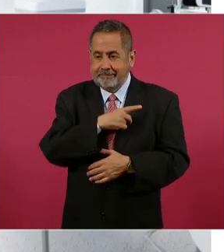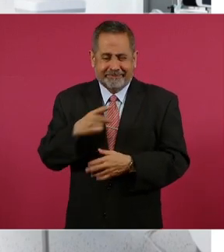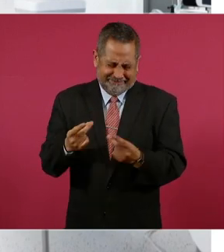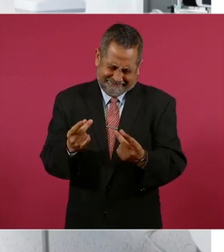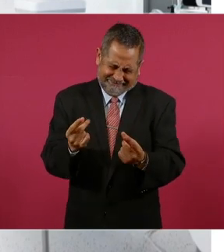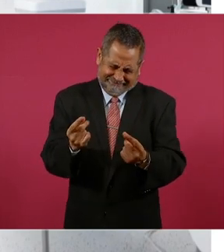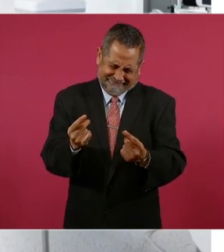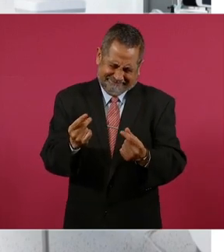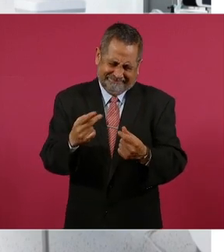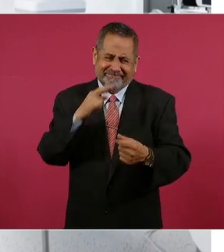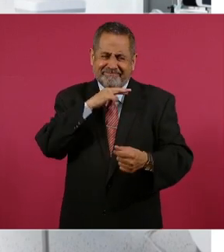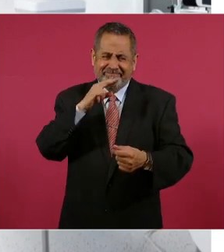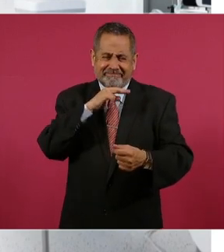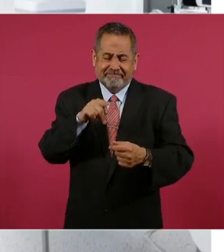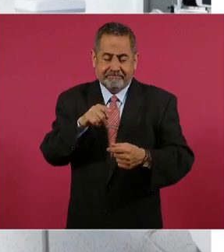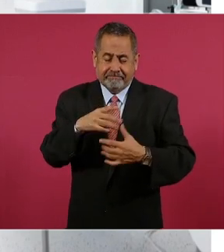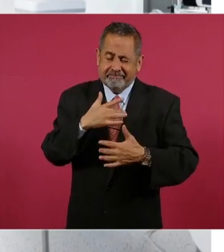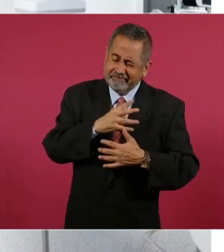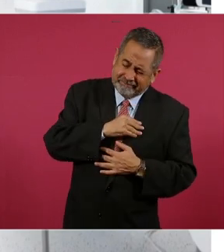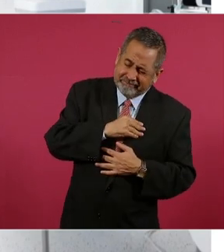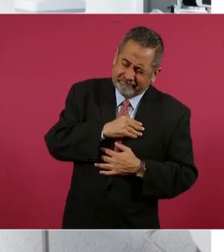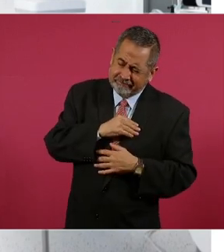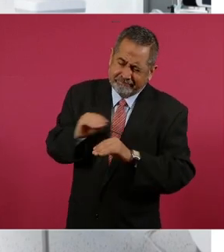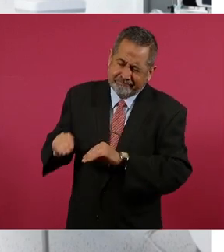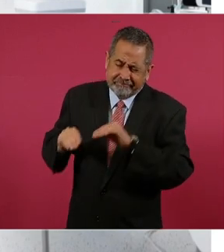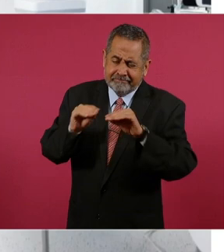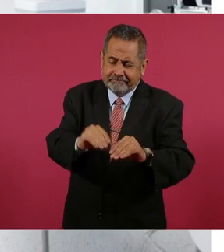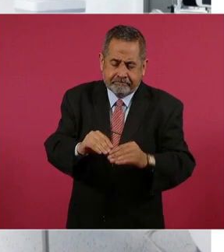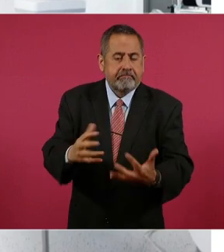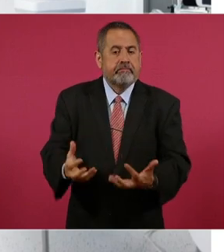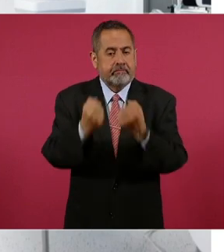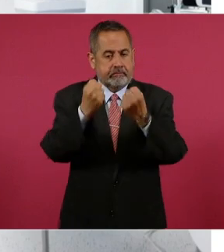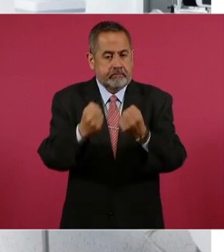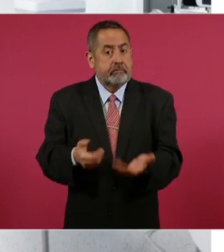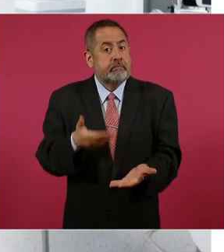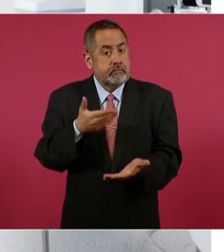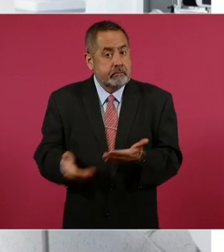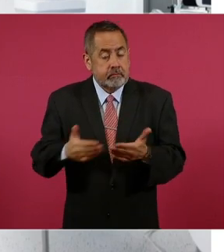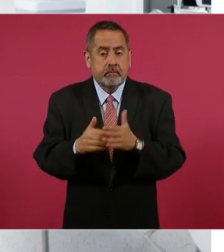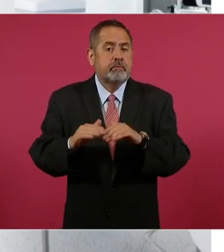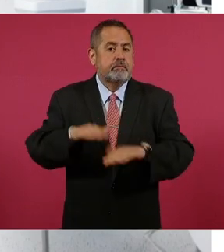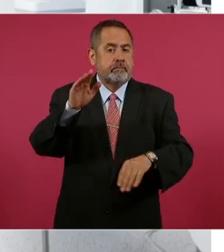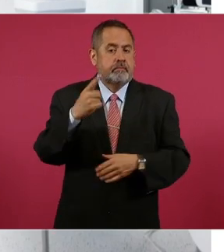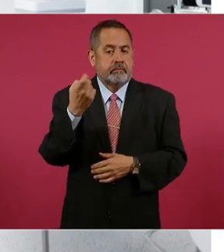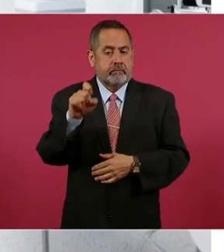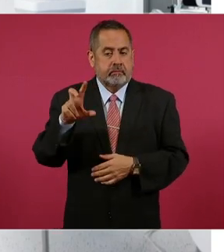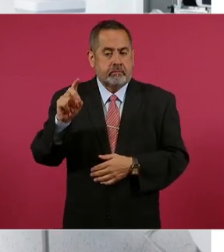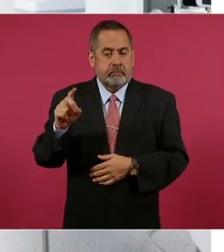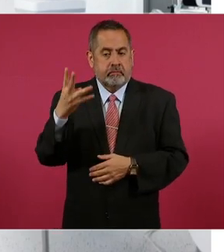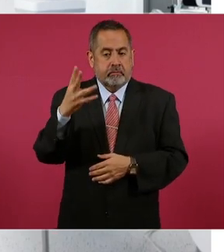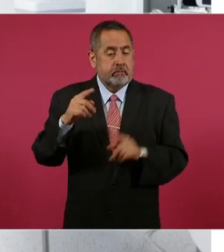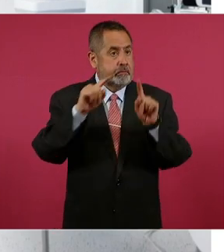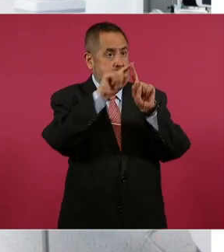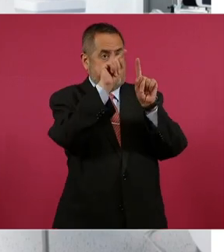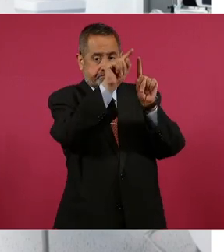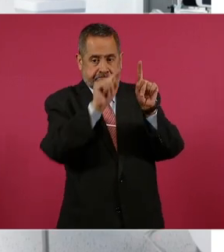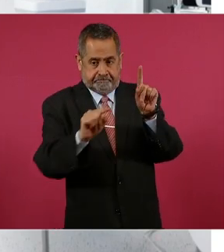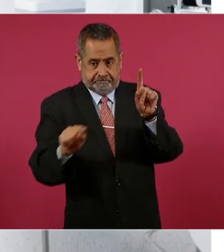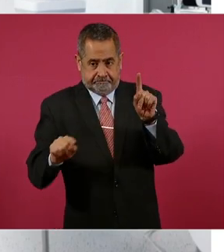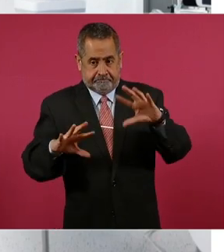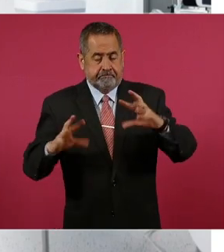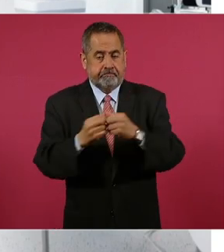y salvar la vida. Hoy son 134 en todo el país. El Seguro Social